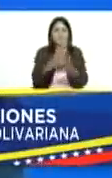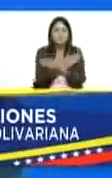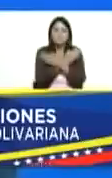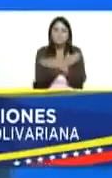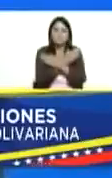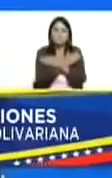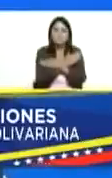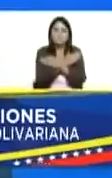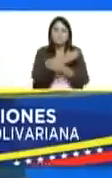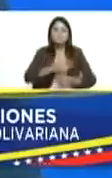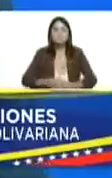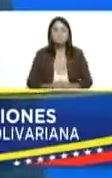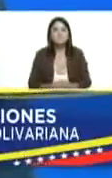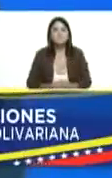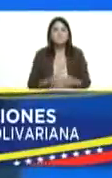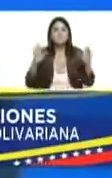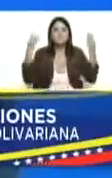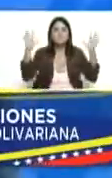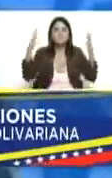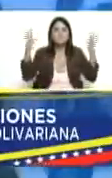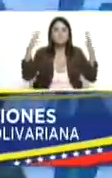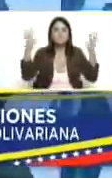Felicitaciones.